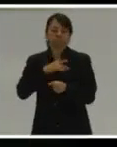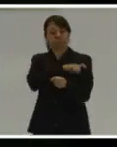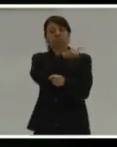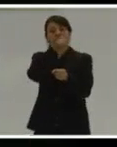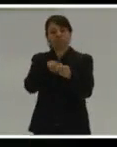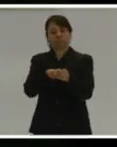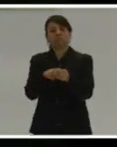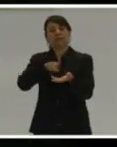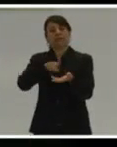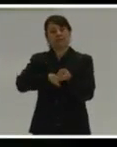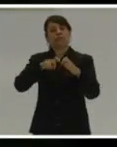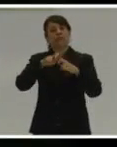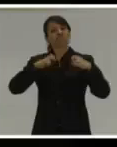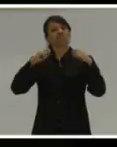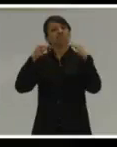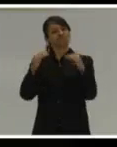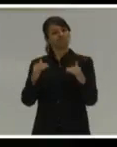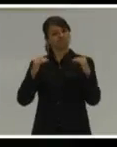Electoral,